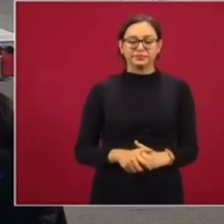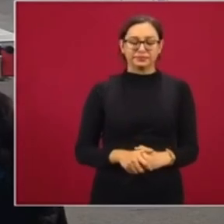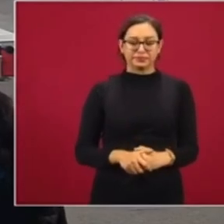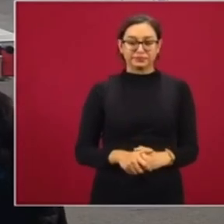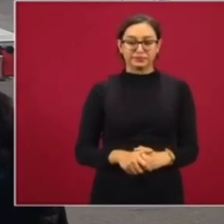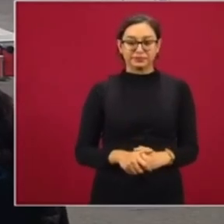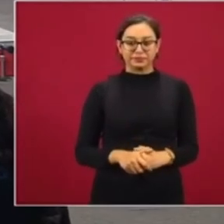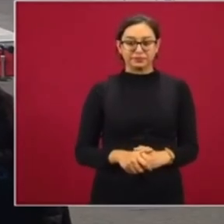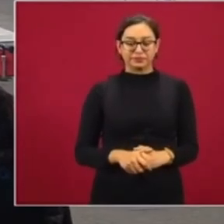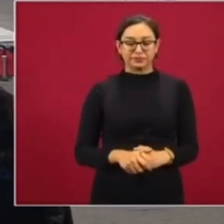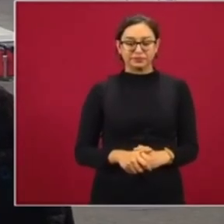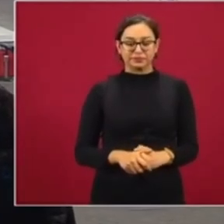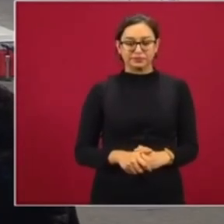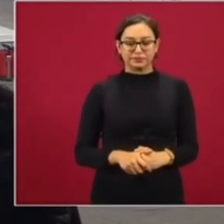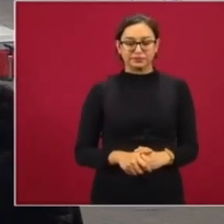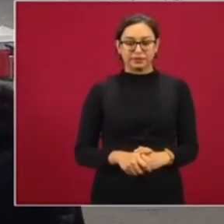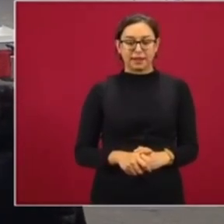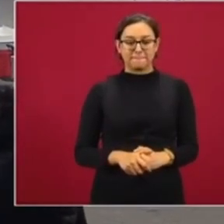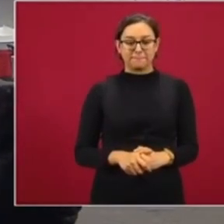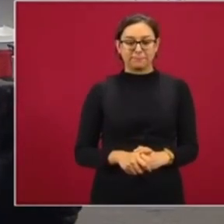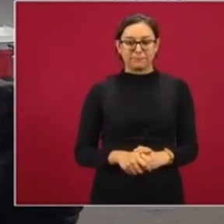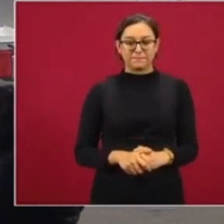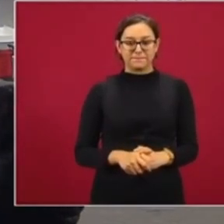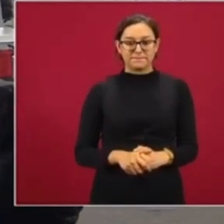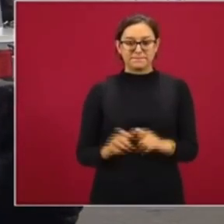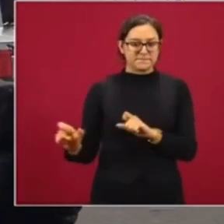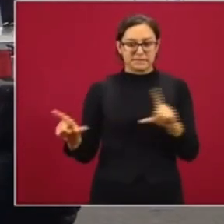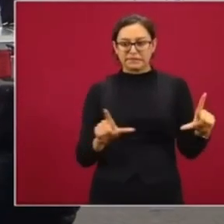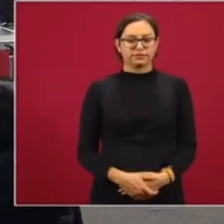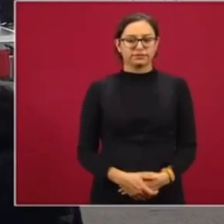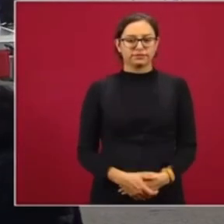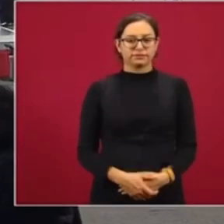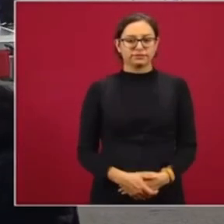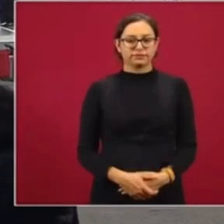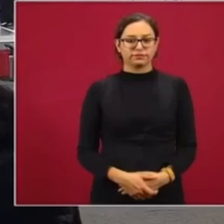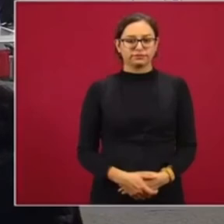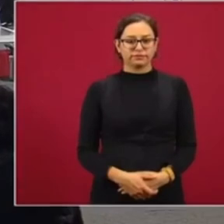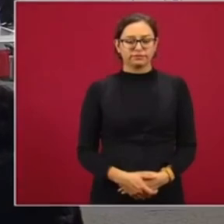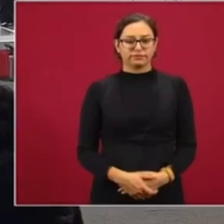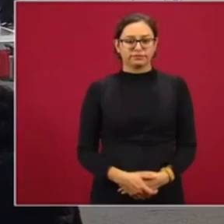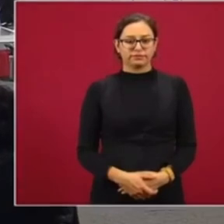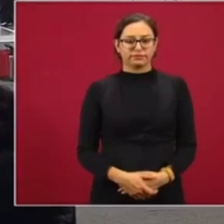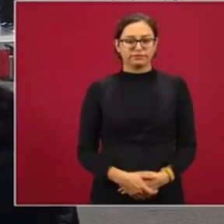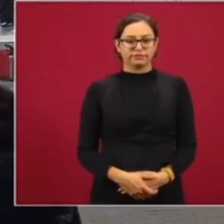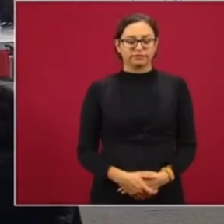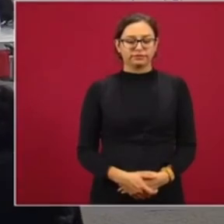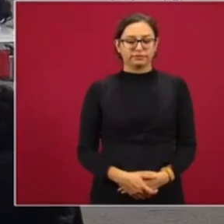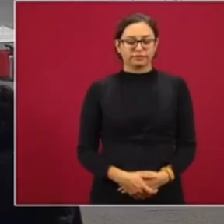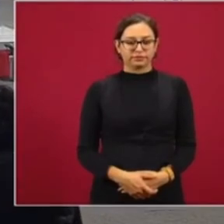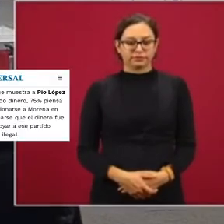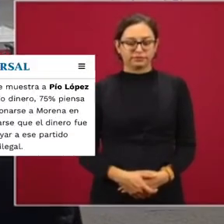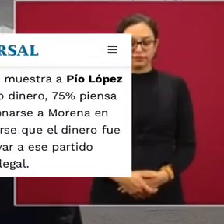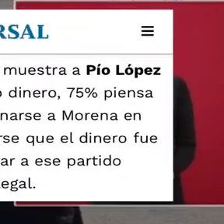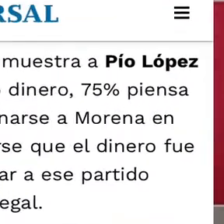¿Pero es la anterior? Sí, a ver, ponla, que no la vi bien. ¿Pero los datos? Sí, los datos. Ah, ahí está.